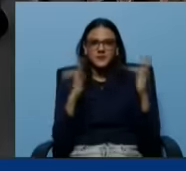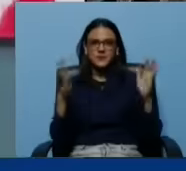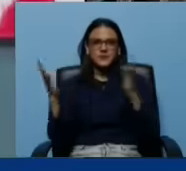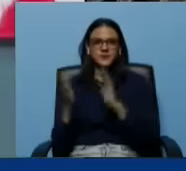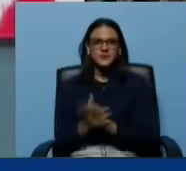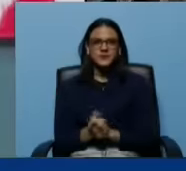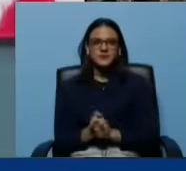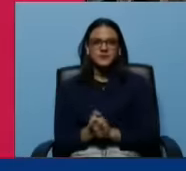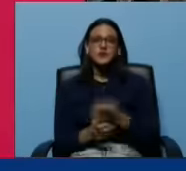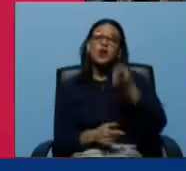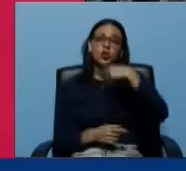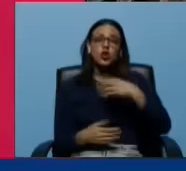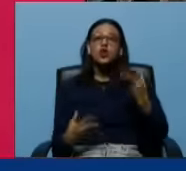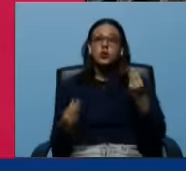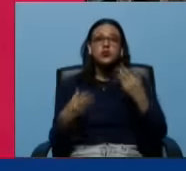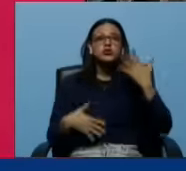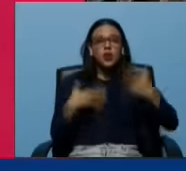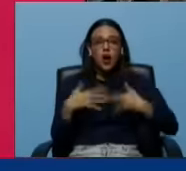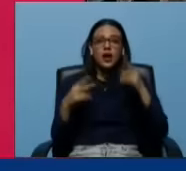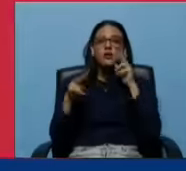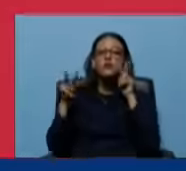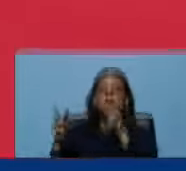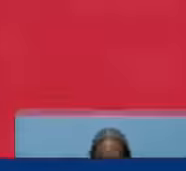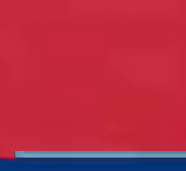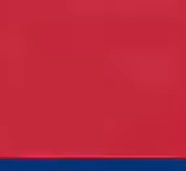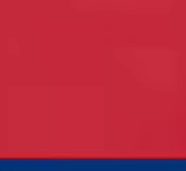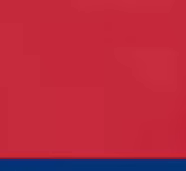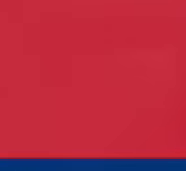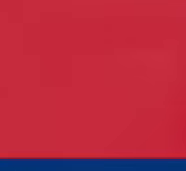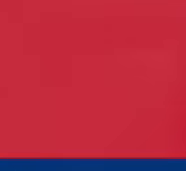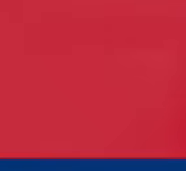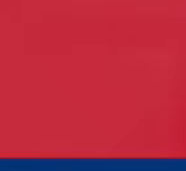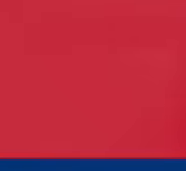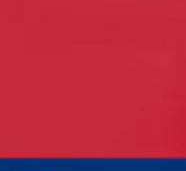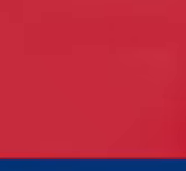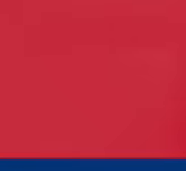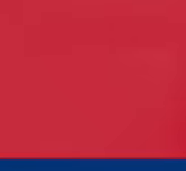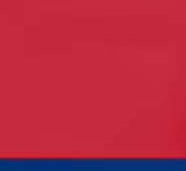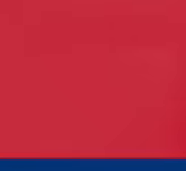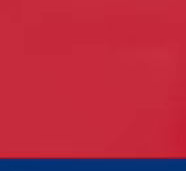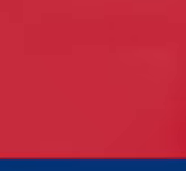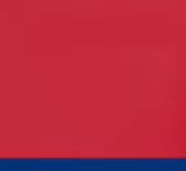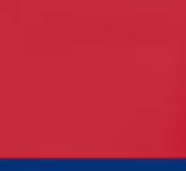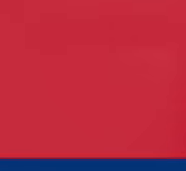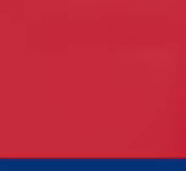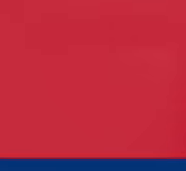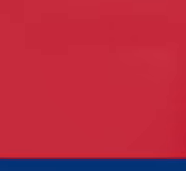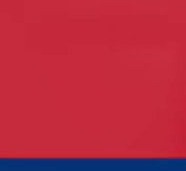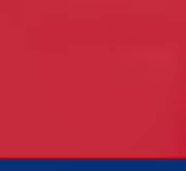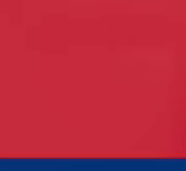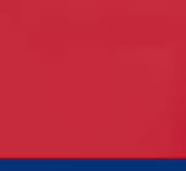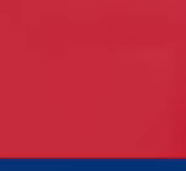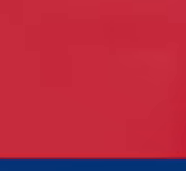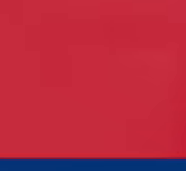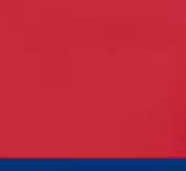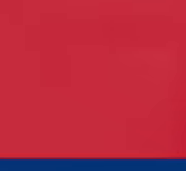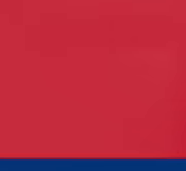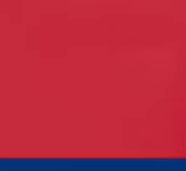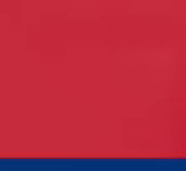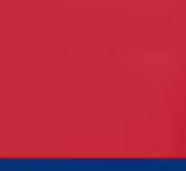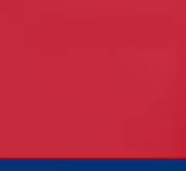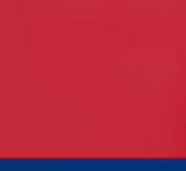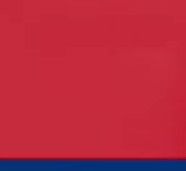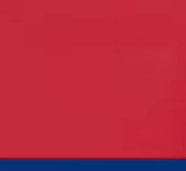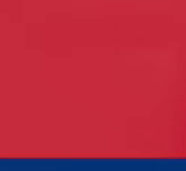Bueno, nos alegra mucho verte y escucharte, querido maestro y compañero Ralph